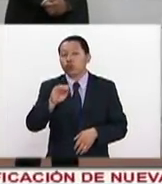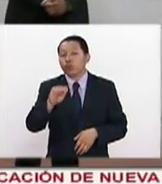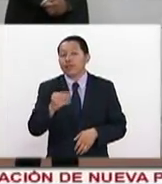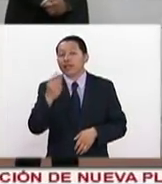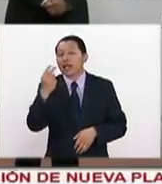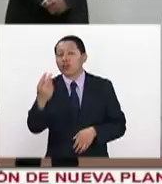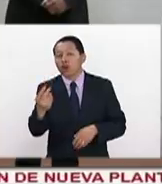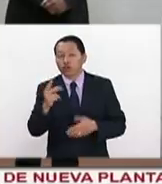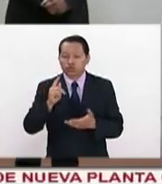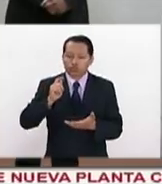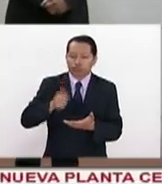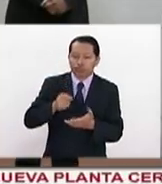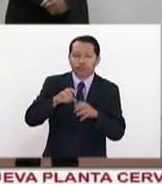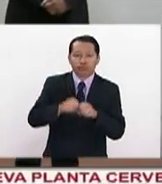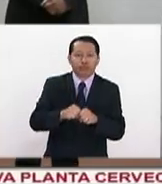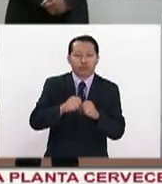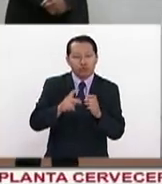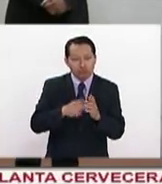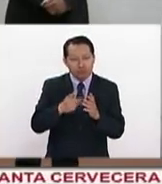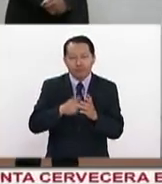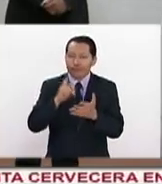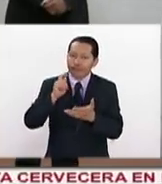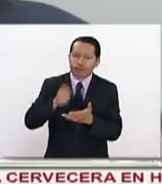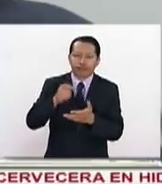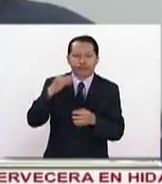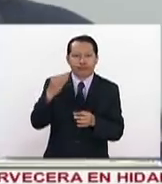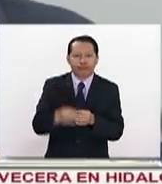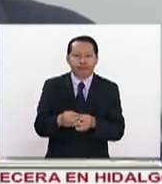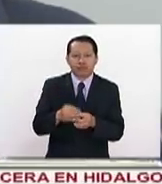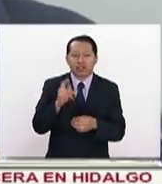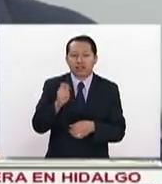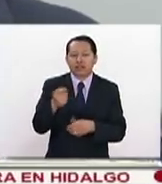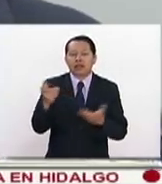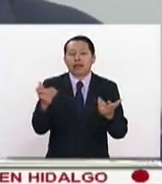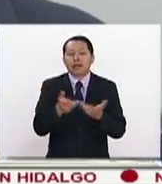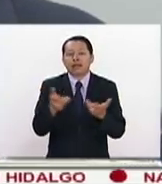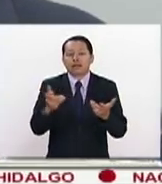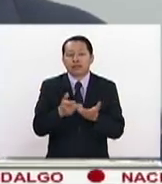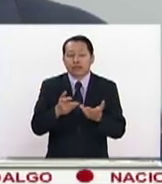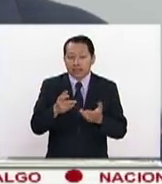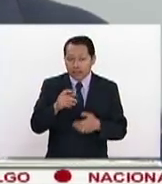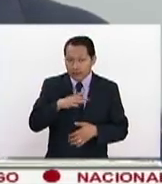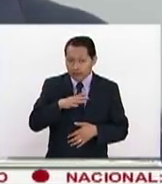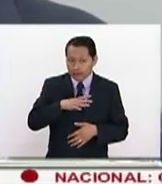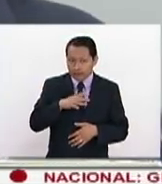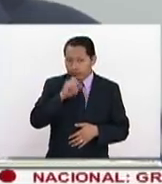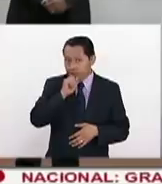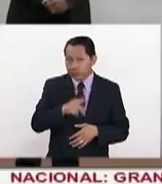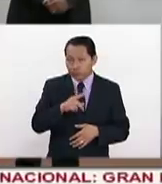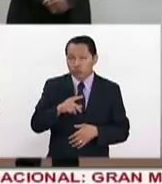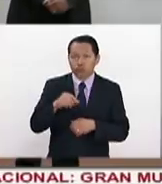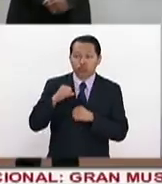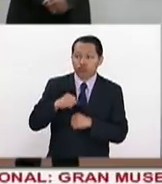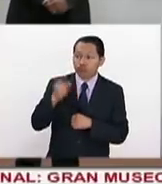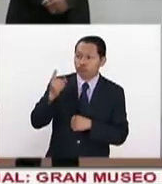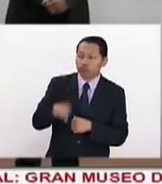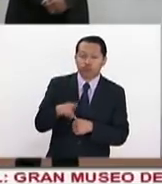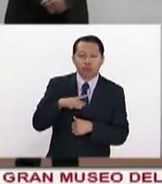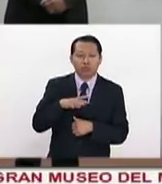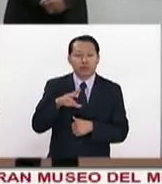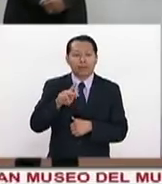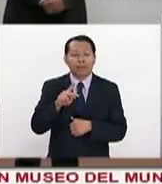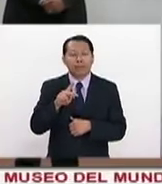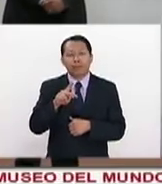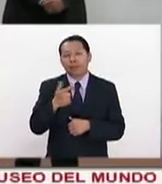192 órdenes de aprehensión y reaprehensión cumplidas, que eso lo ha realizado mandatos que que ha dado la autoridad a la